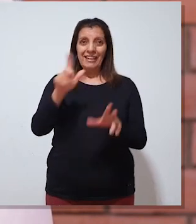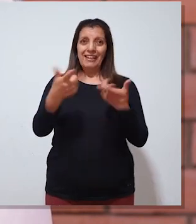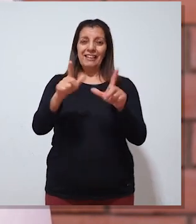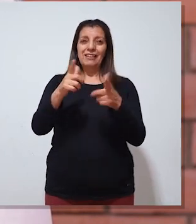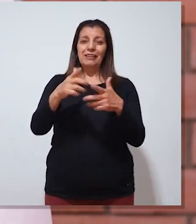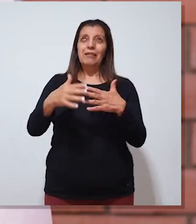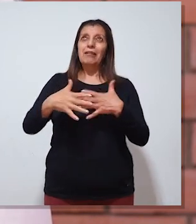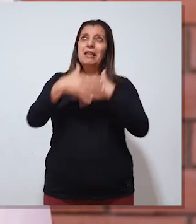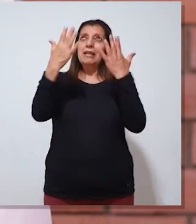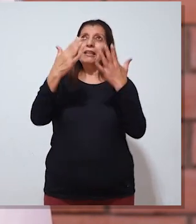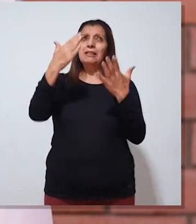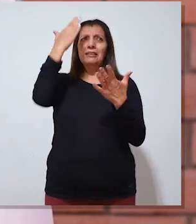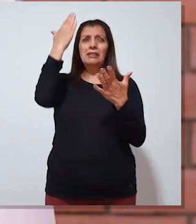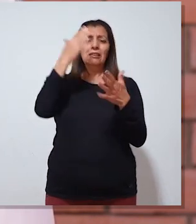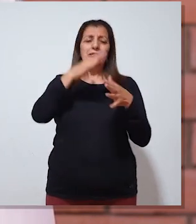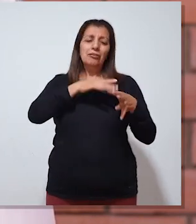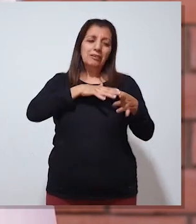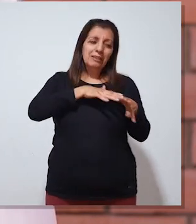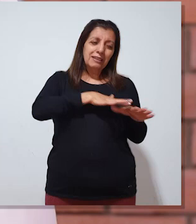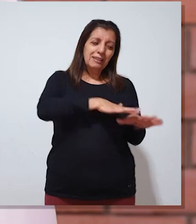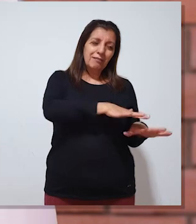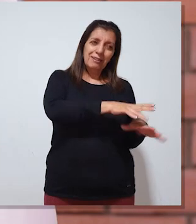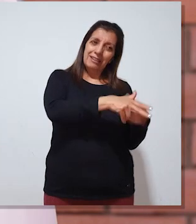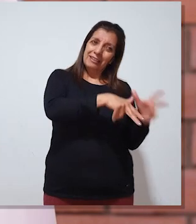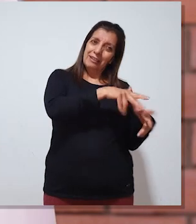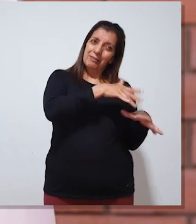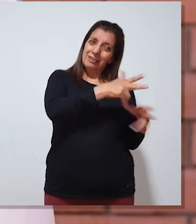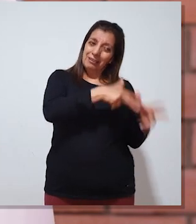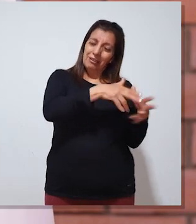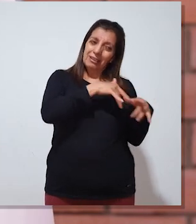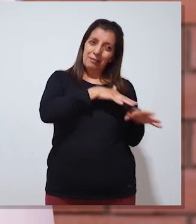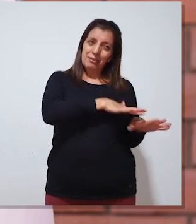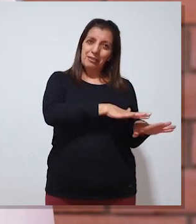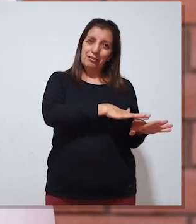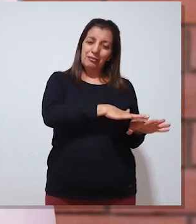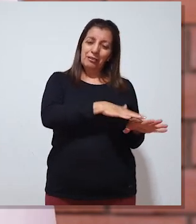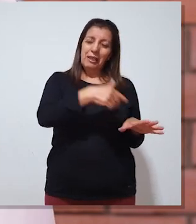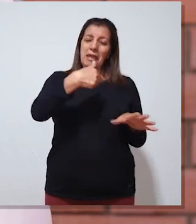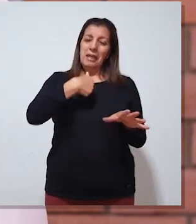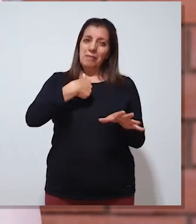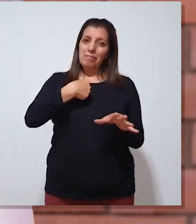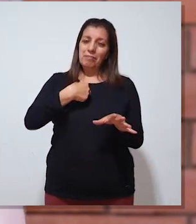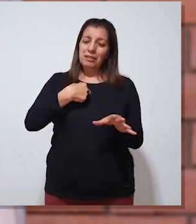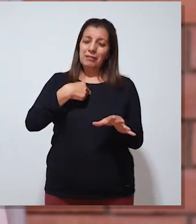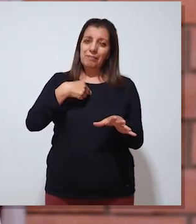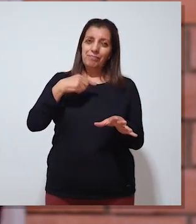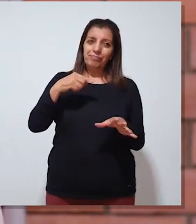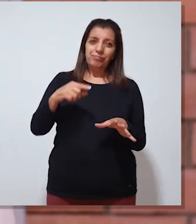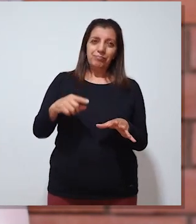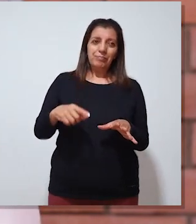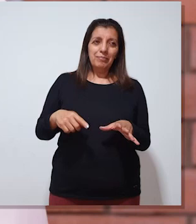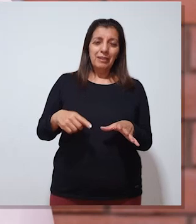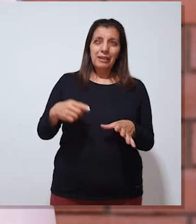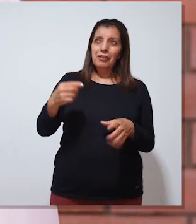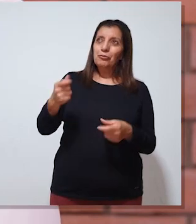su misericordia. Todo, absolutamente todo en mí ya larga vida, ha sido y es un don